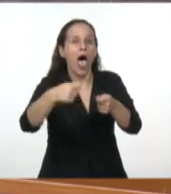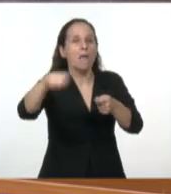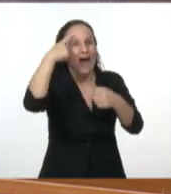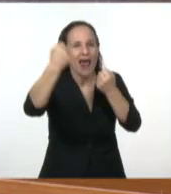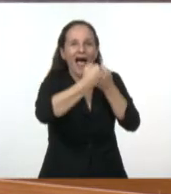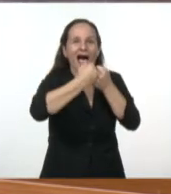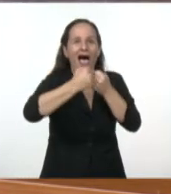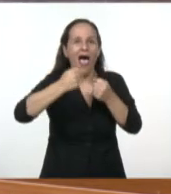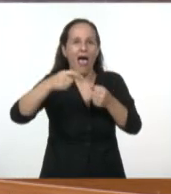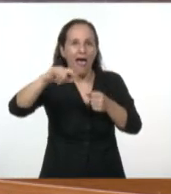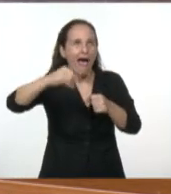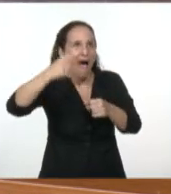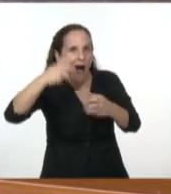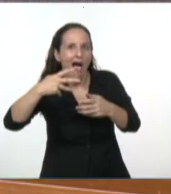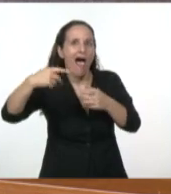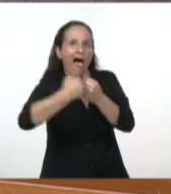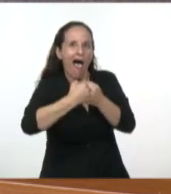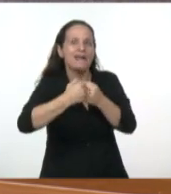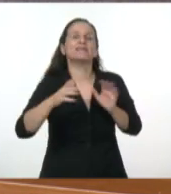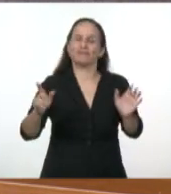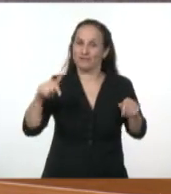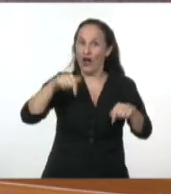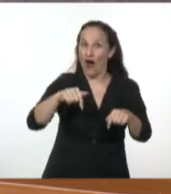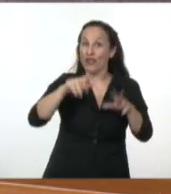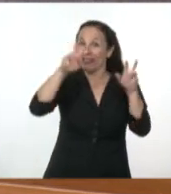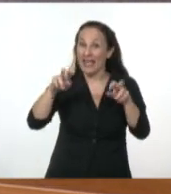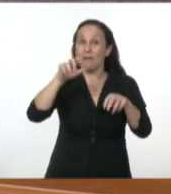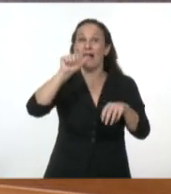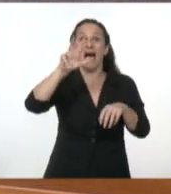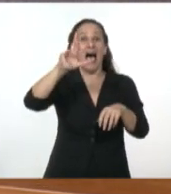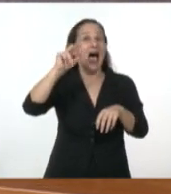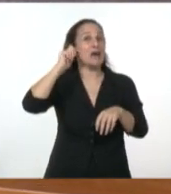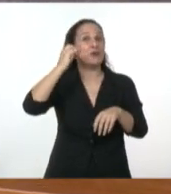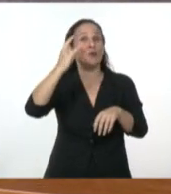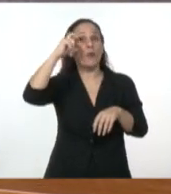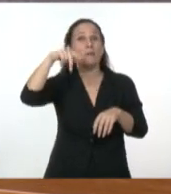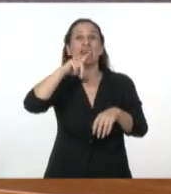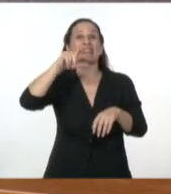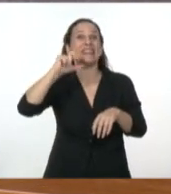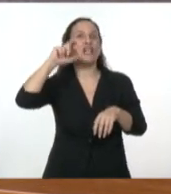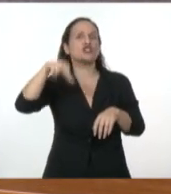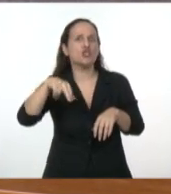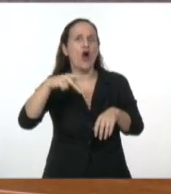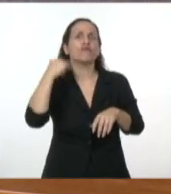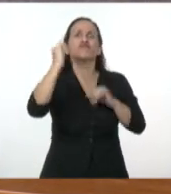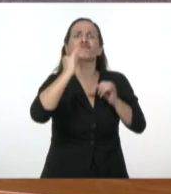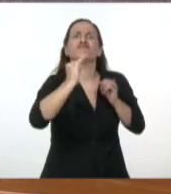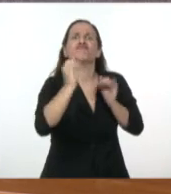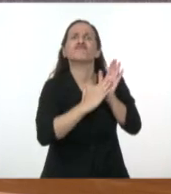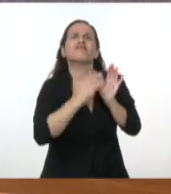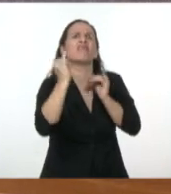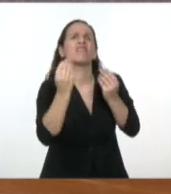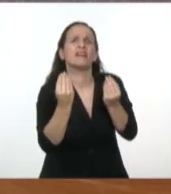Convencer, muy bien. El tema de la clase de hoy va a ser la argumentación. Vamos a pensar cuáles son los recursos que